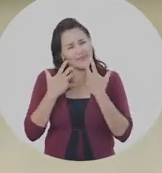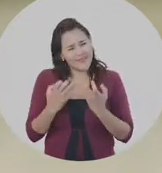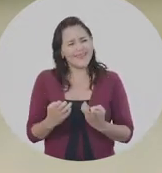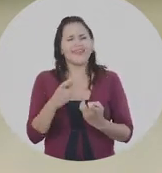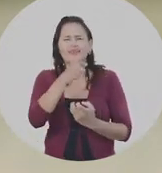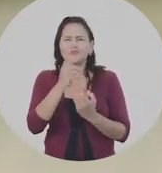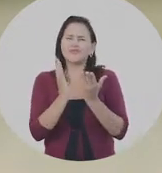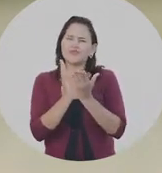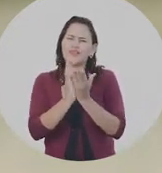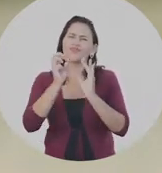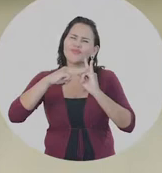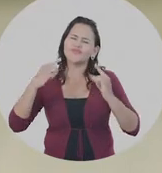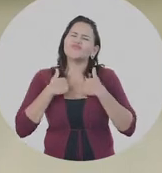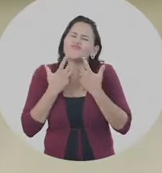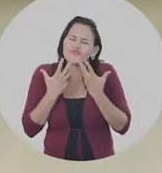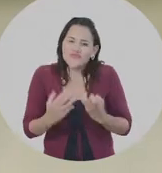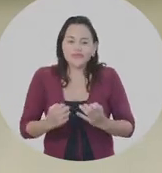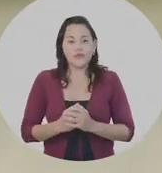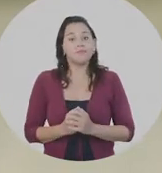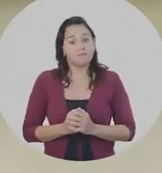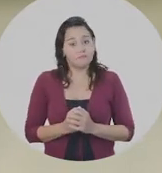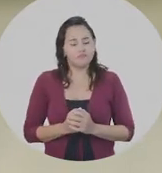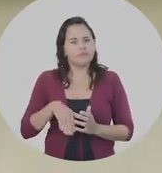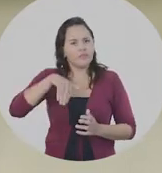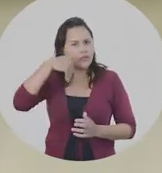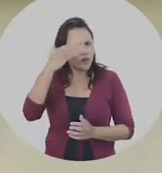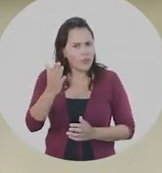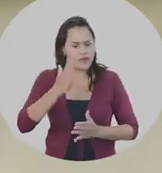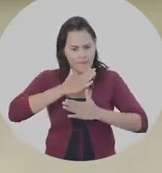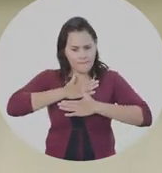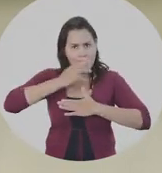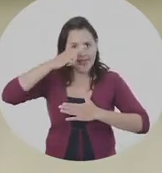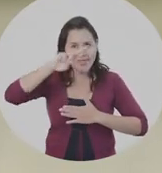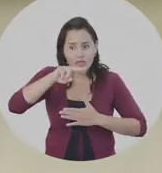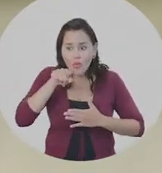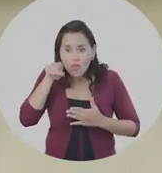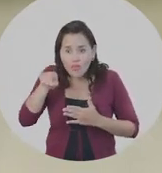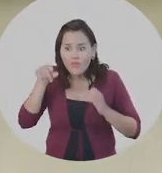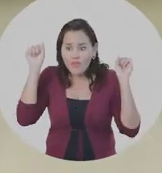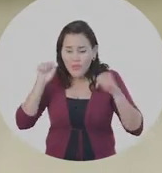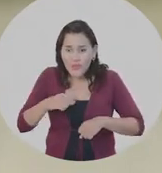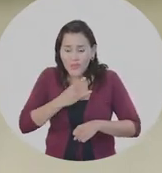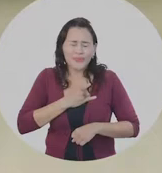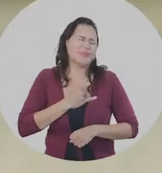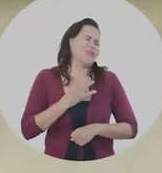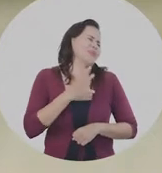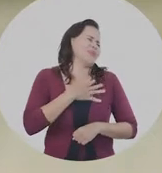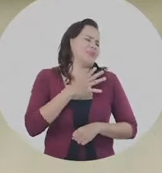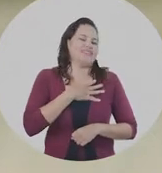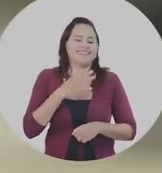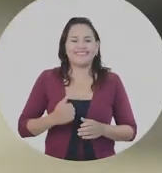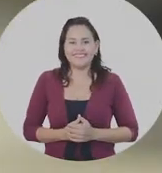estudiar en la Universidad del Magdalena. Y al darme cuenta que el nieto mío lo había logrado, pues eso me produjo una gran